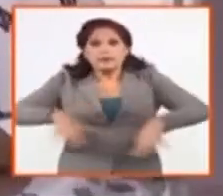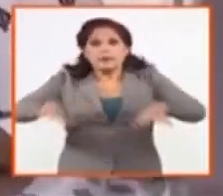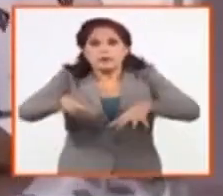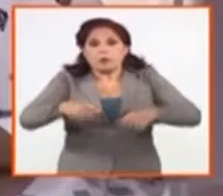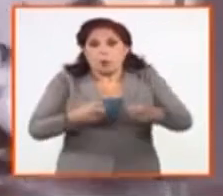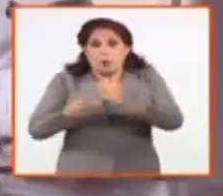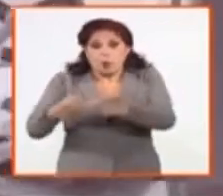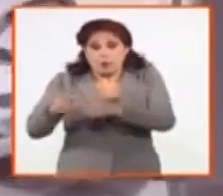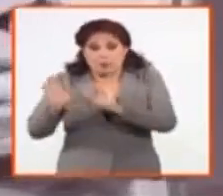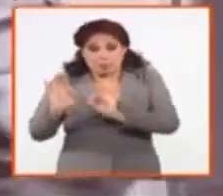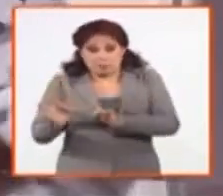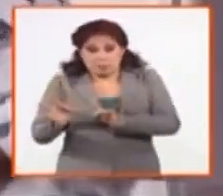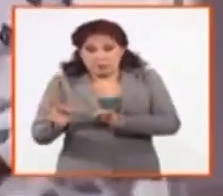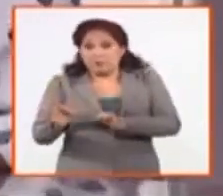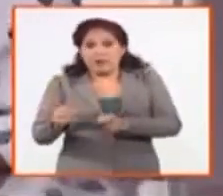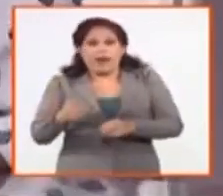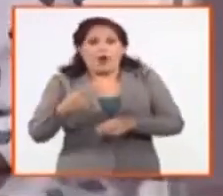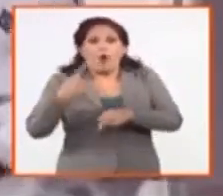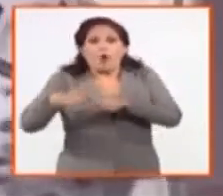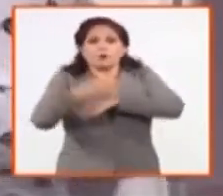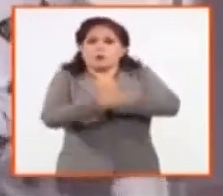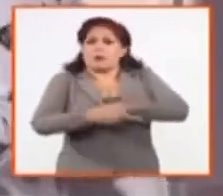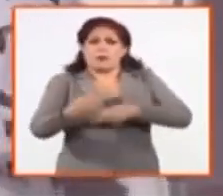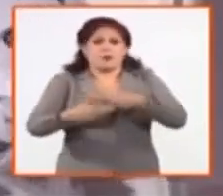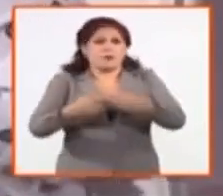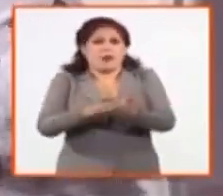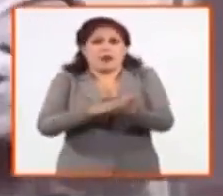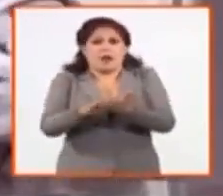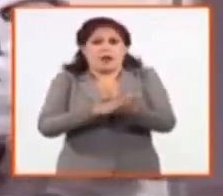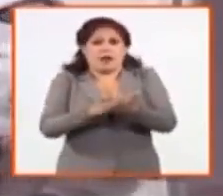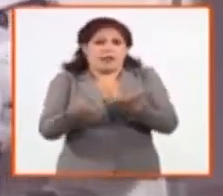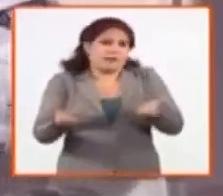Fría, lo que no hizo nadie. Mira cuánto,